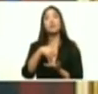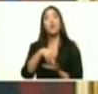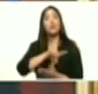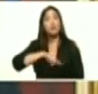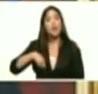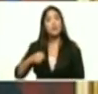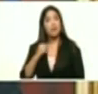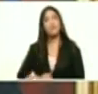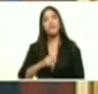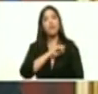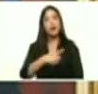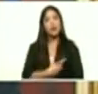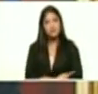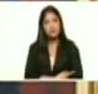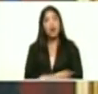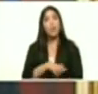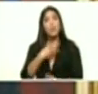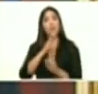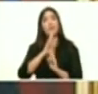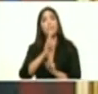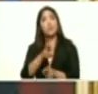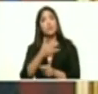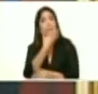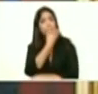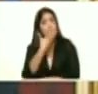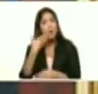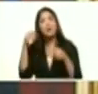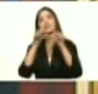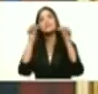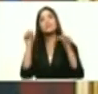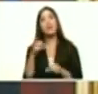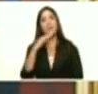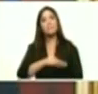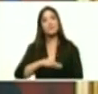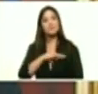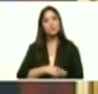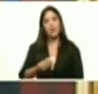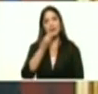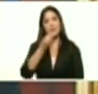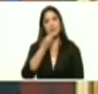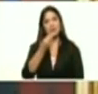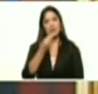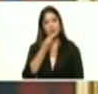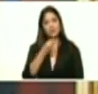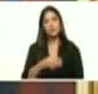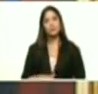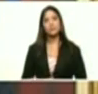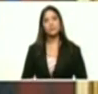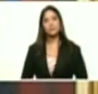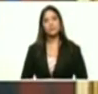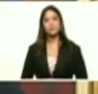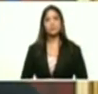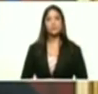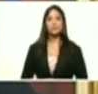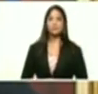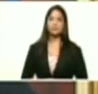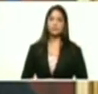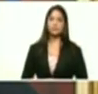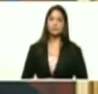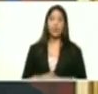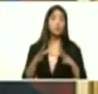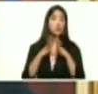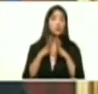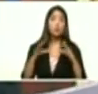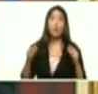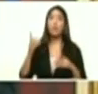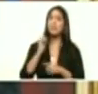fuerza para responder de mejor manera. En el sistema de la misión alimentación me estoy refiriendo todo lo que